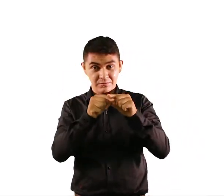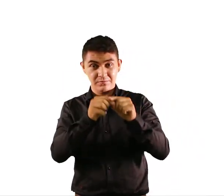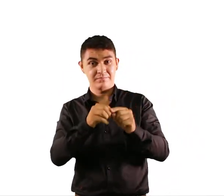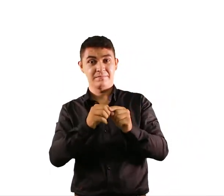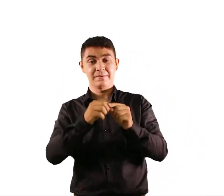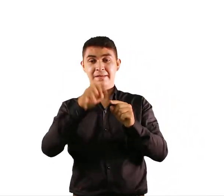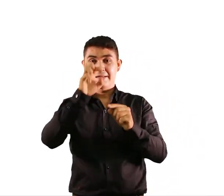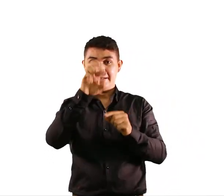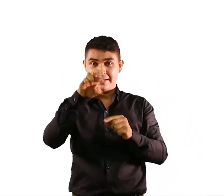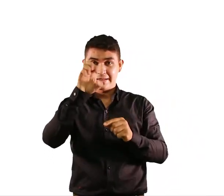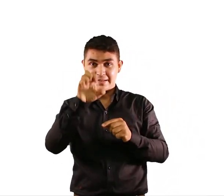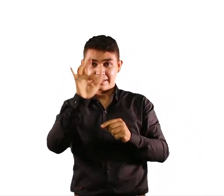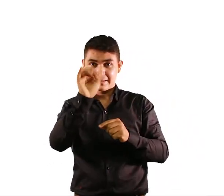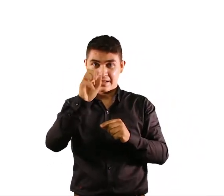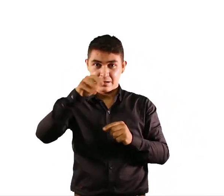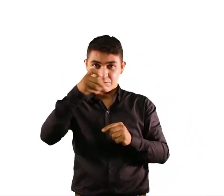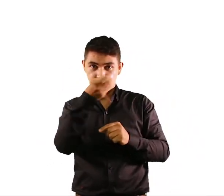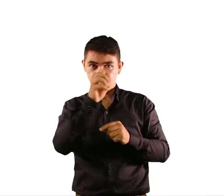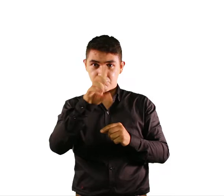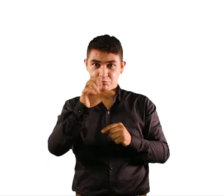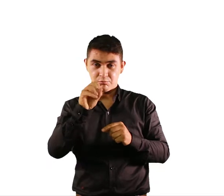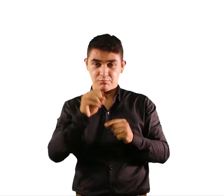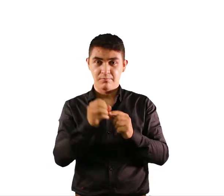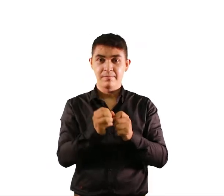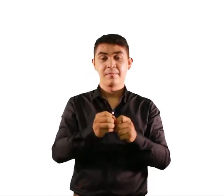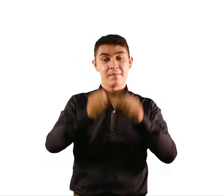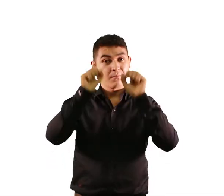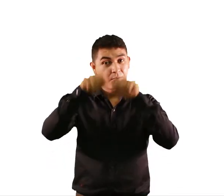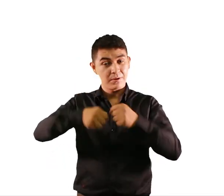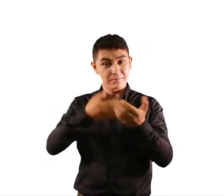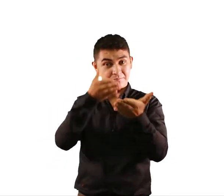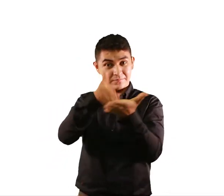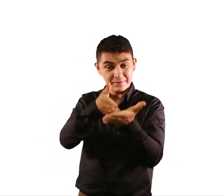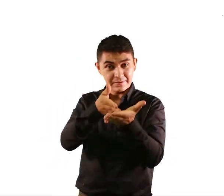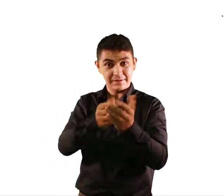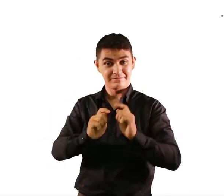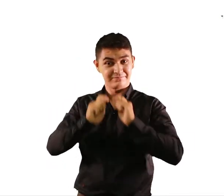donde podemos aplicar el teorema de Pitágoras.